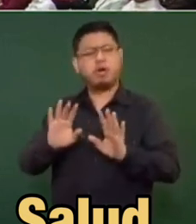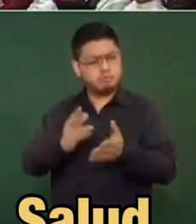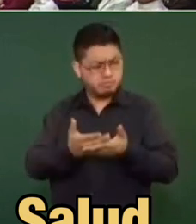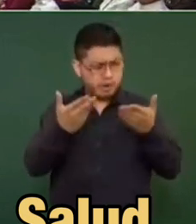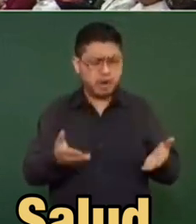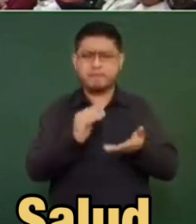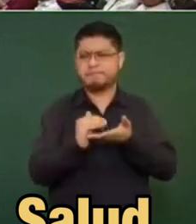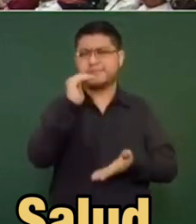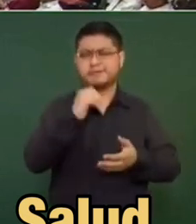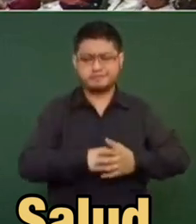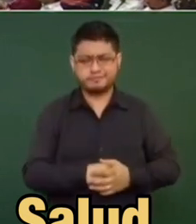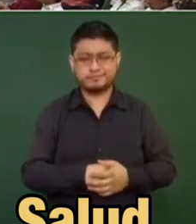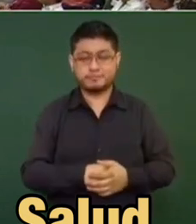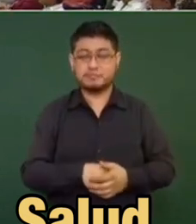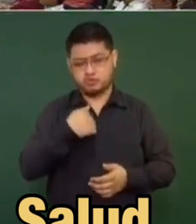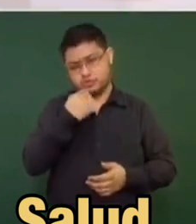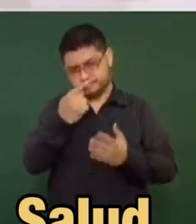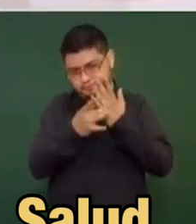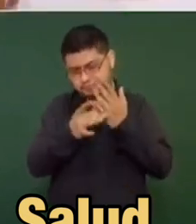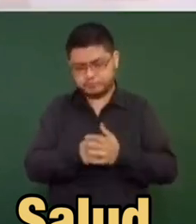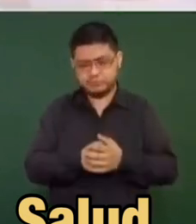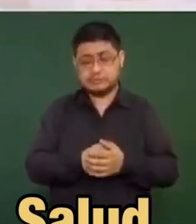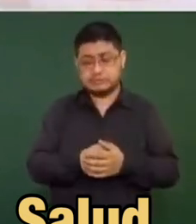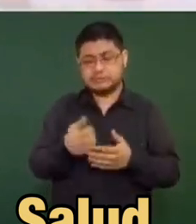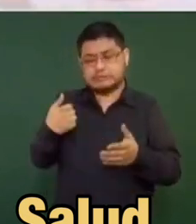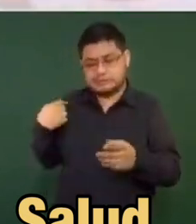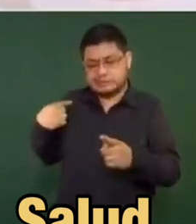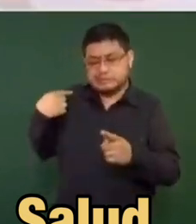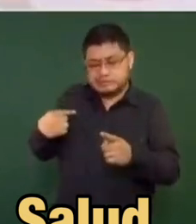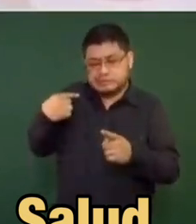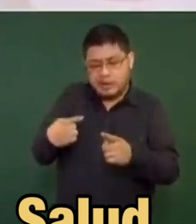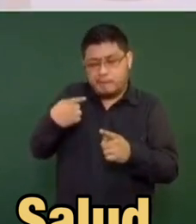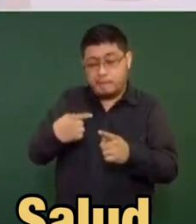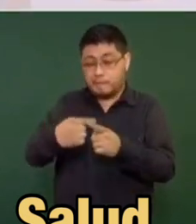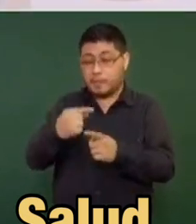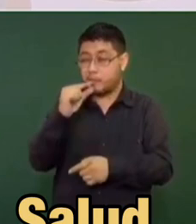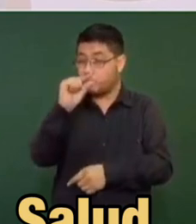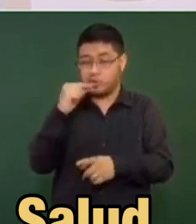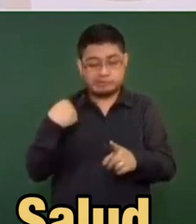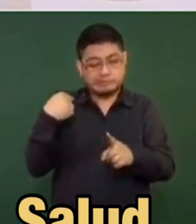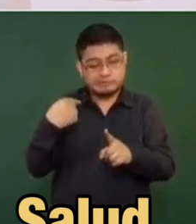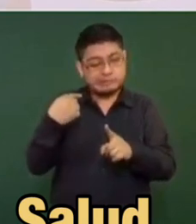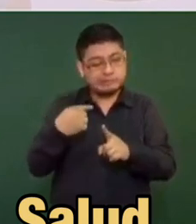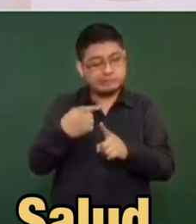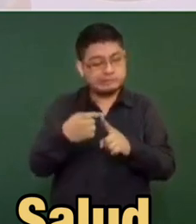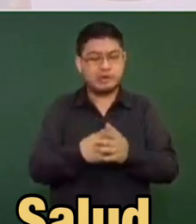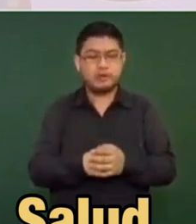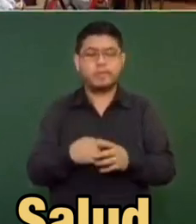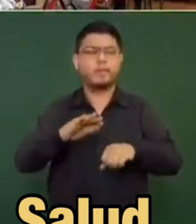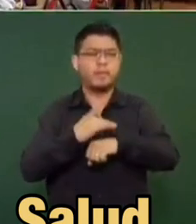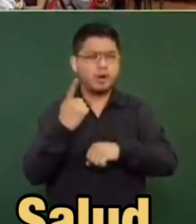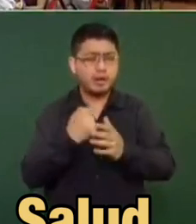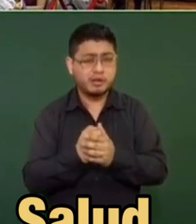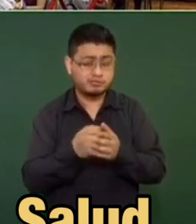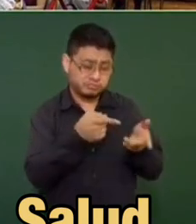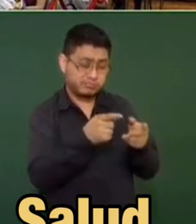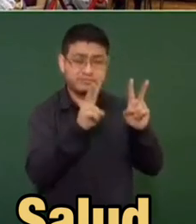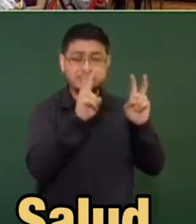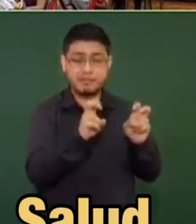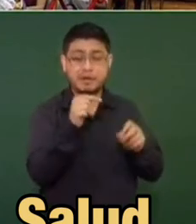yo que nos demoramos. Yo tengo otros datos. La mala situación del sector